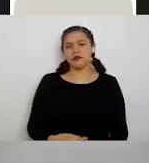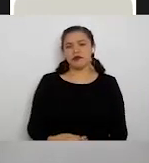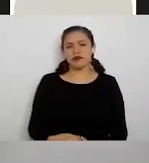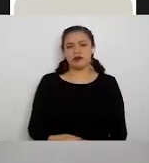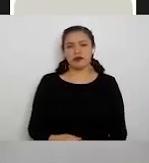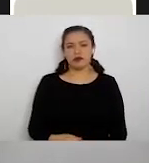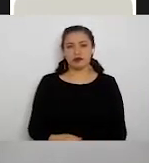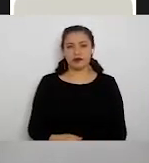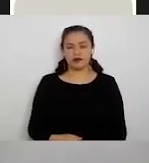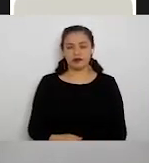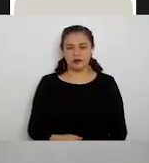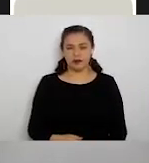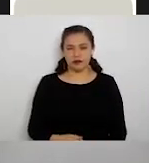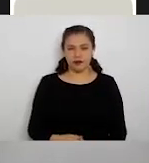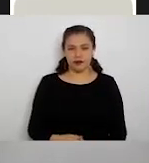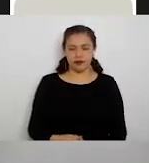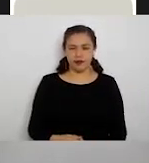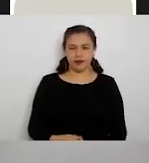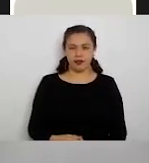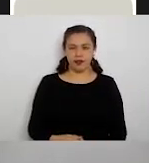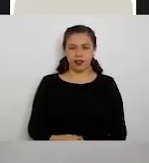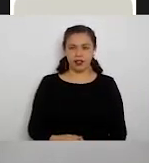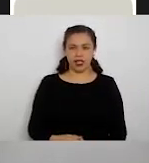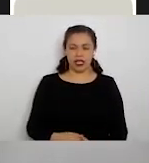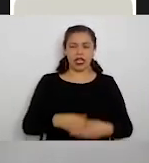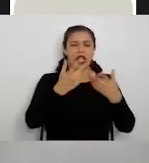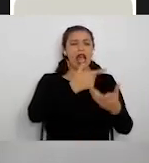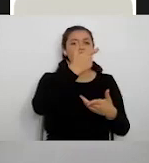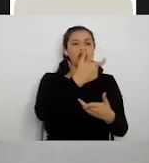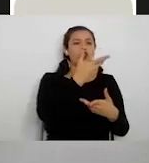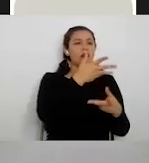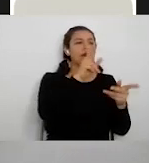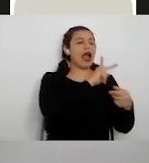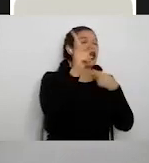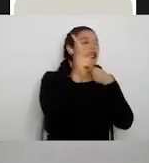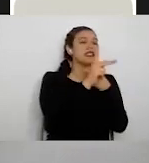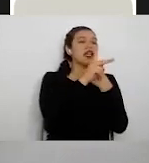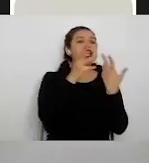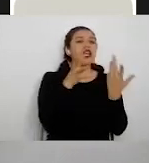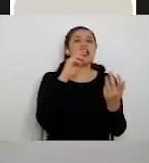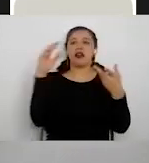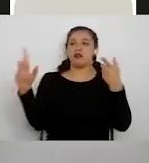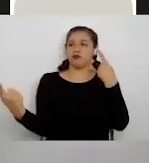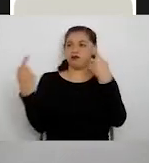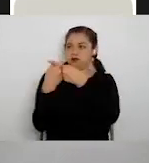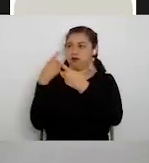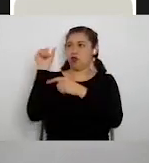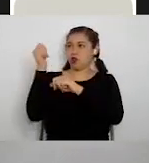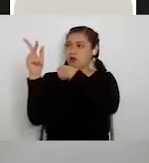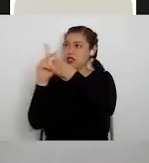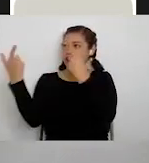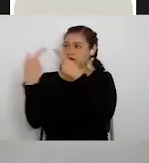que se acomodan muy fácilmente a los choques externos. Y eso es lo que le está pasando, a pesar de las alzas de tasas de